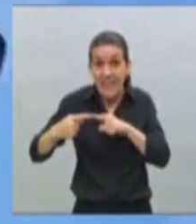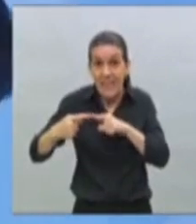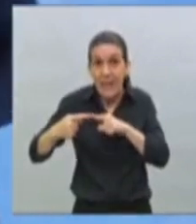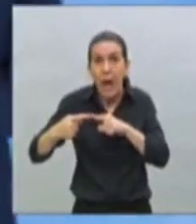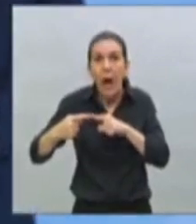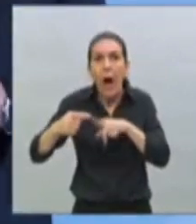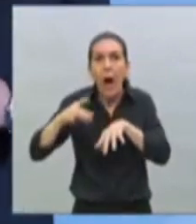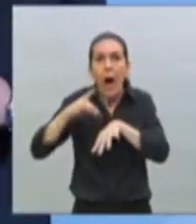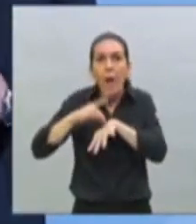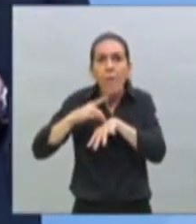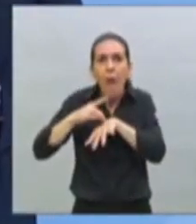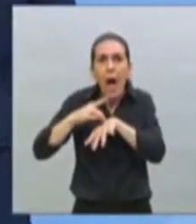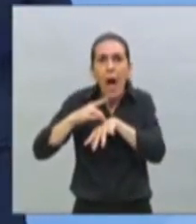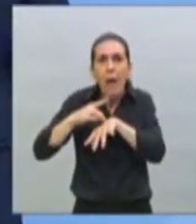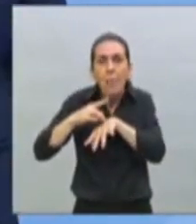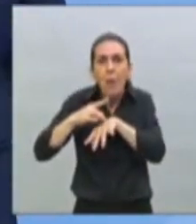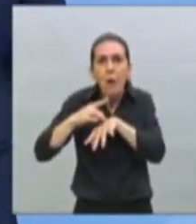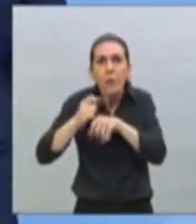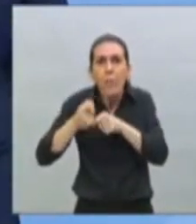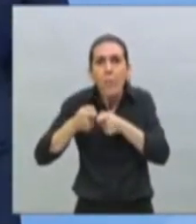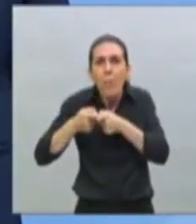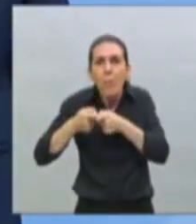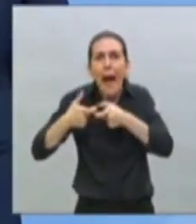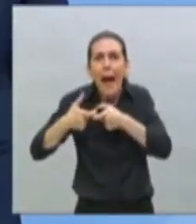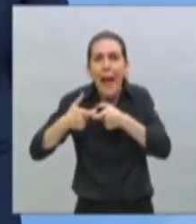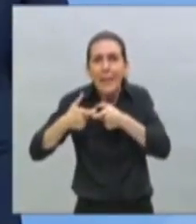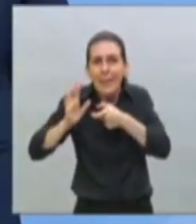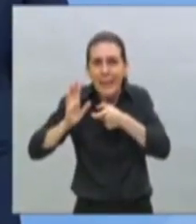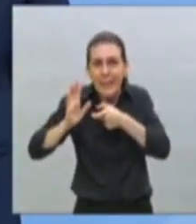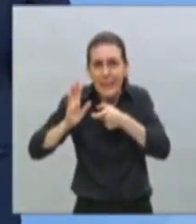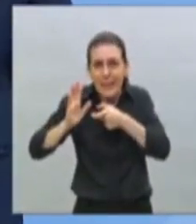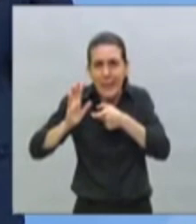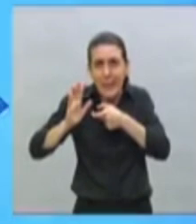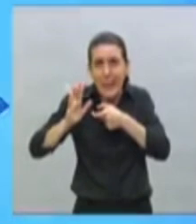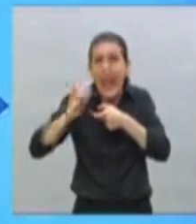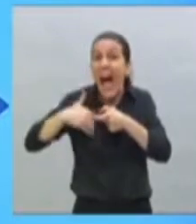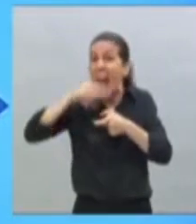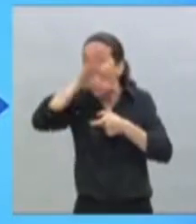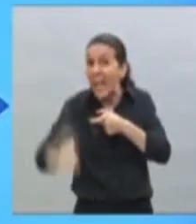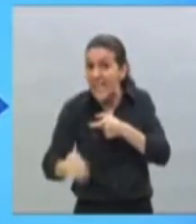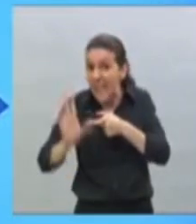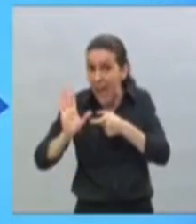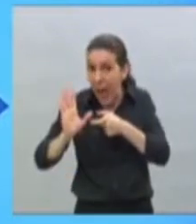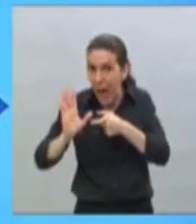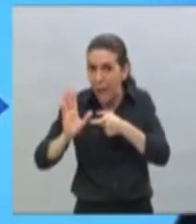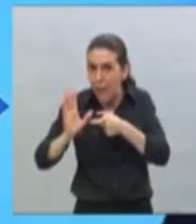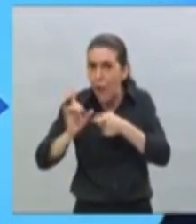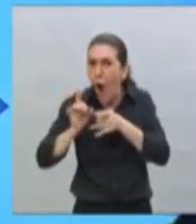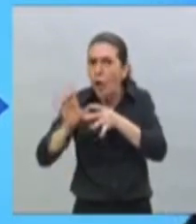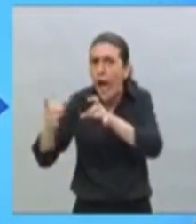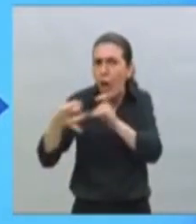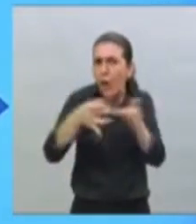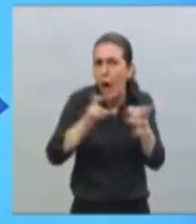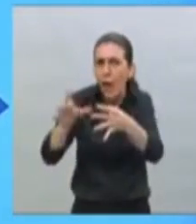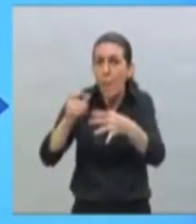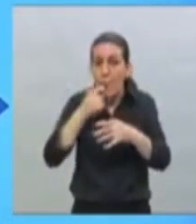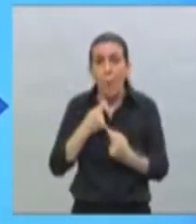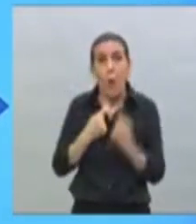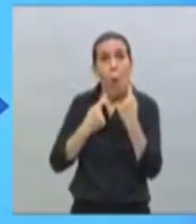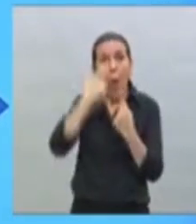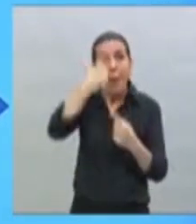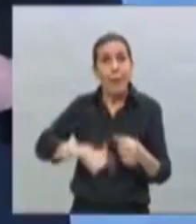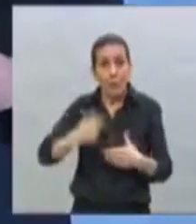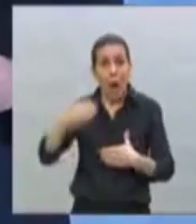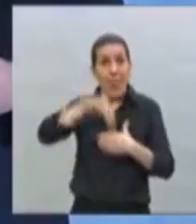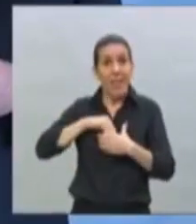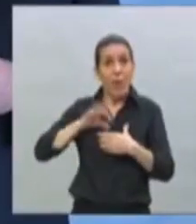multiplicaba la cantidad de contagios que había en Argentina. Esto quiere decir, si aparecía un caso,